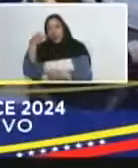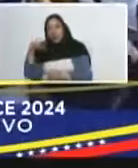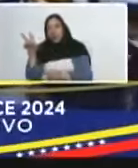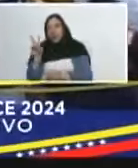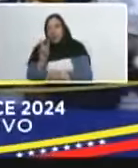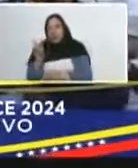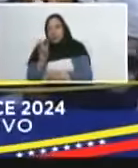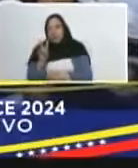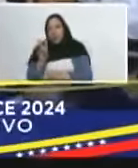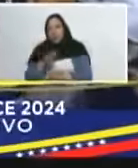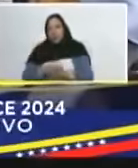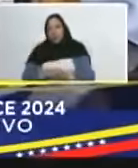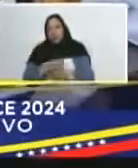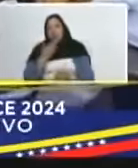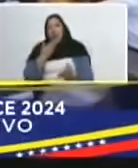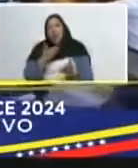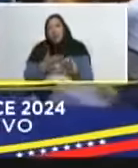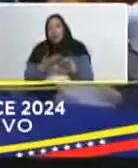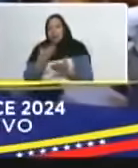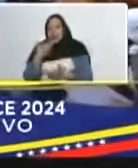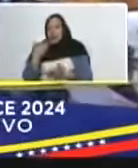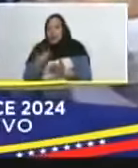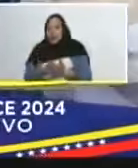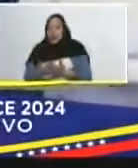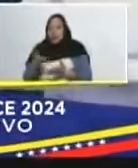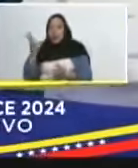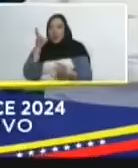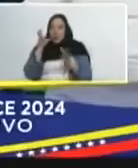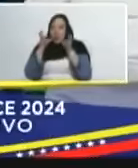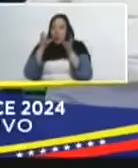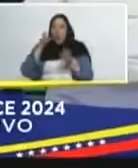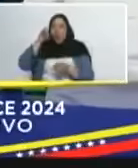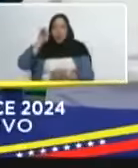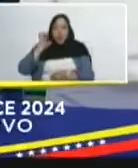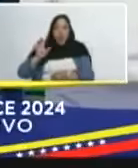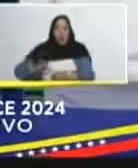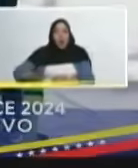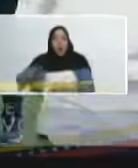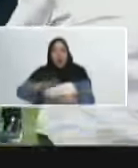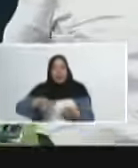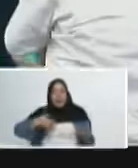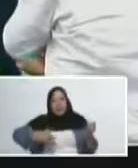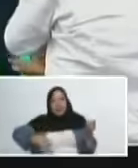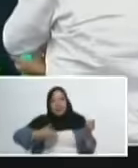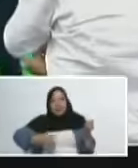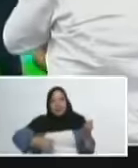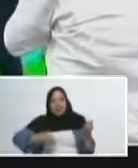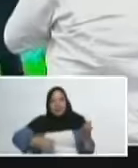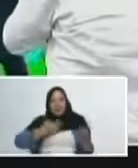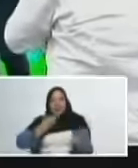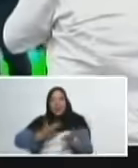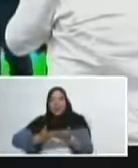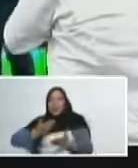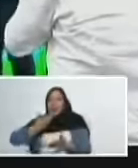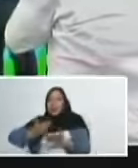Venezuela! Muchas gracias. ¡Música del Llano! Suene, maestro. Gracias, muchas gracias.